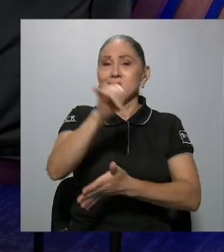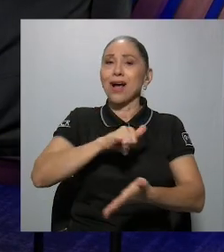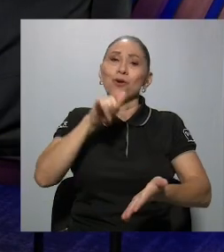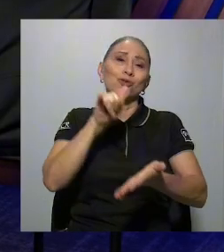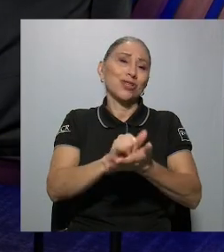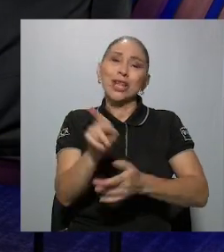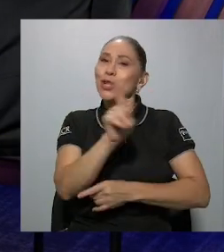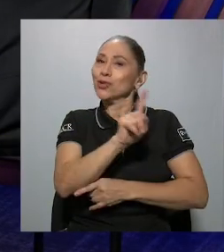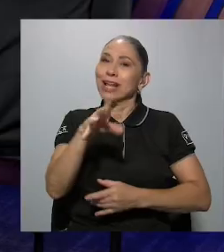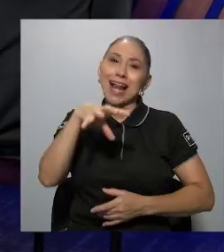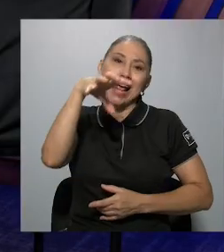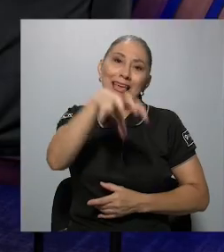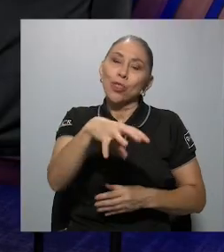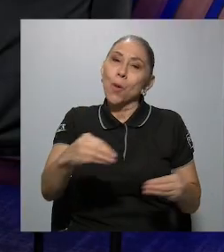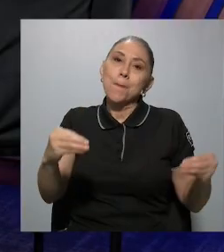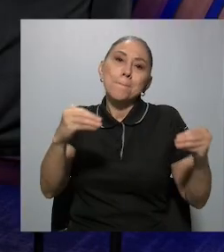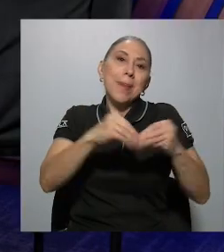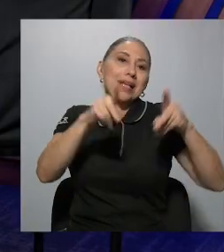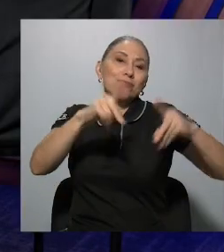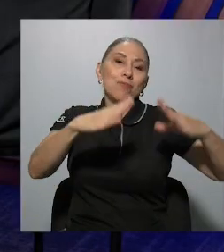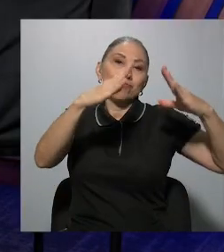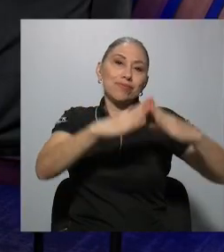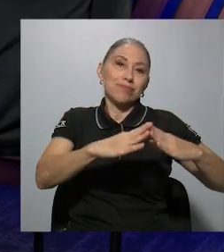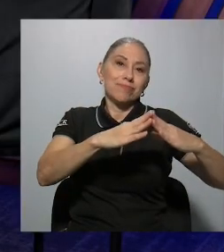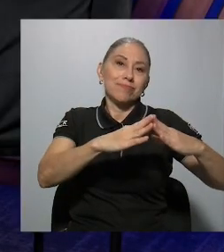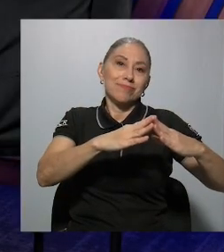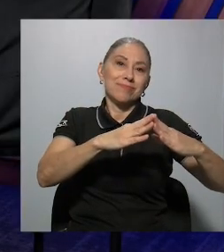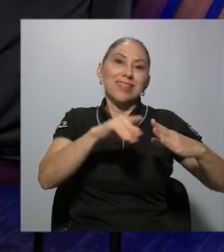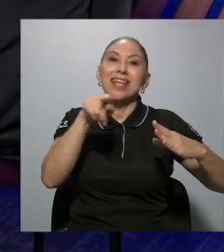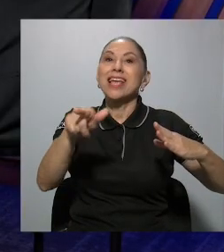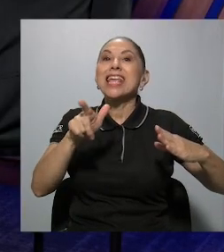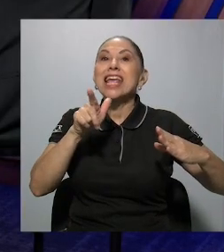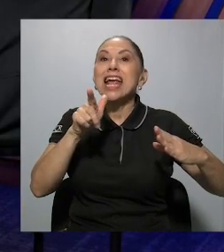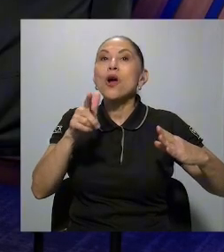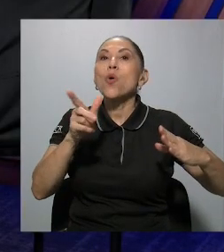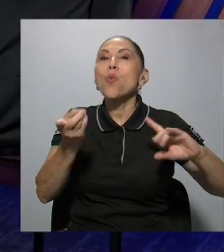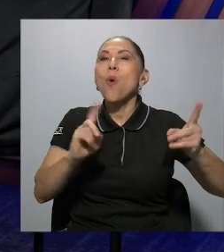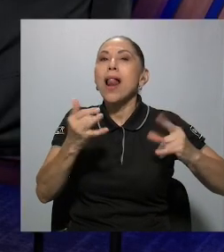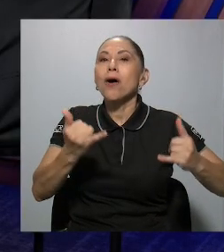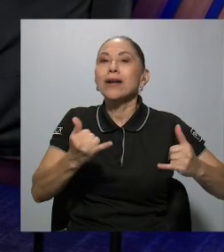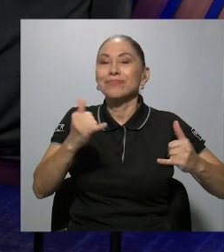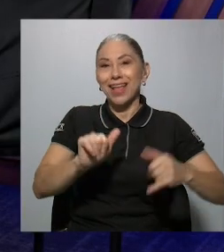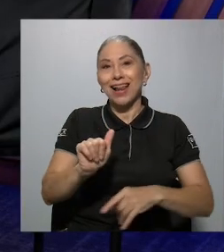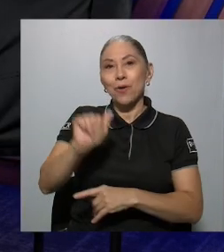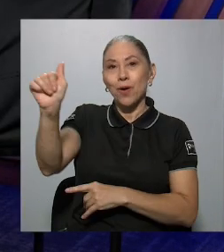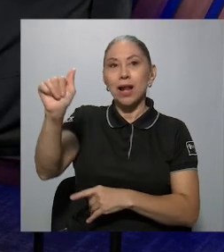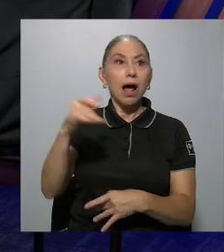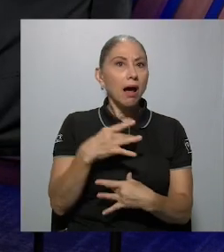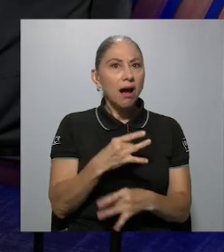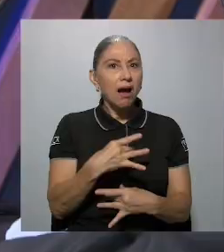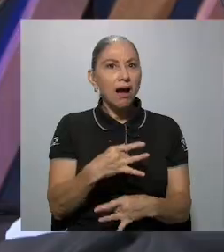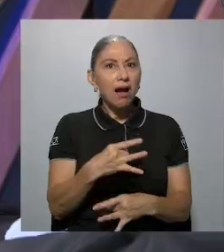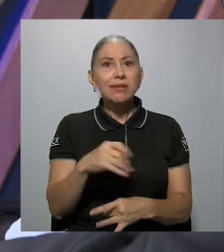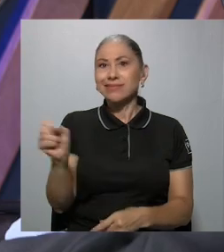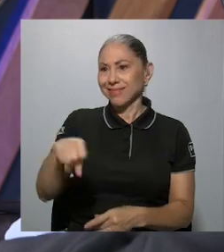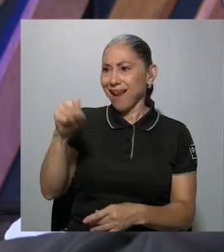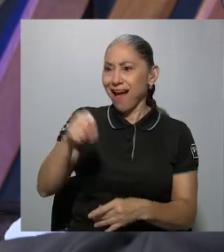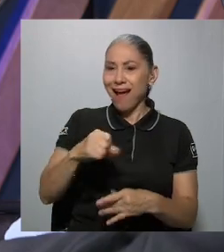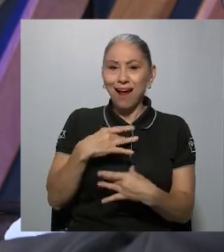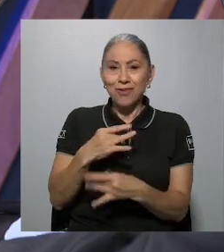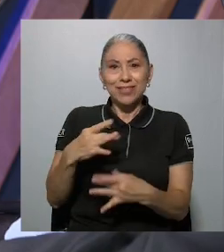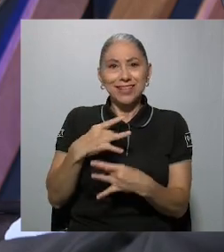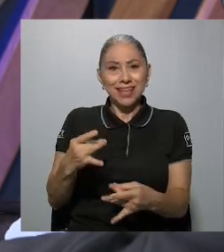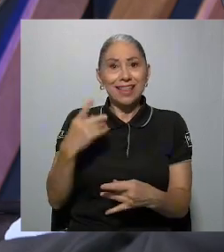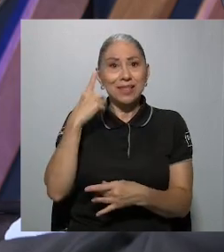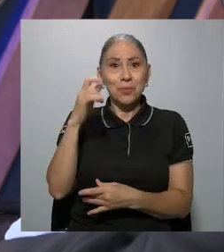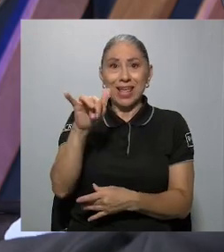San José deja de ser el cantón más poblado y pasa a ser Alajuela. Qué ¿Verdad? interesante. Entonces, claro, es muy